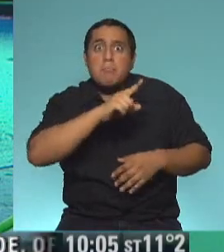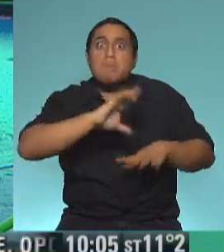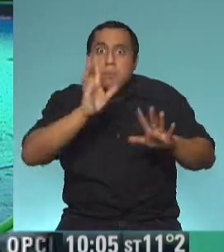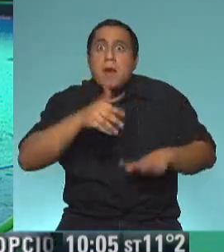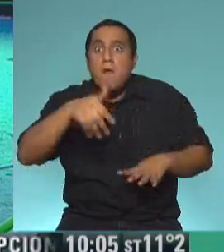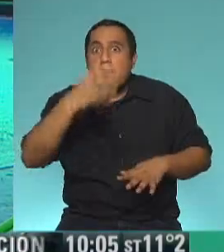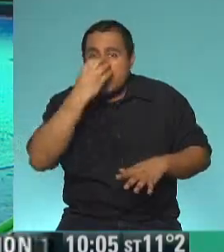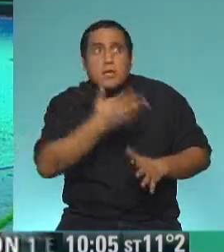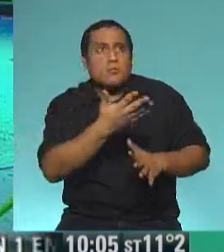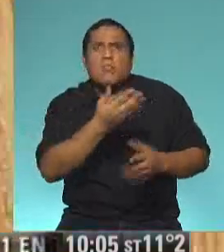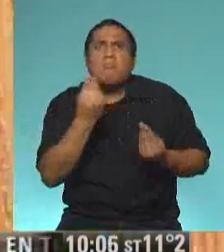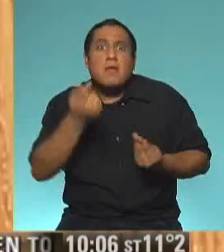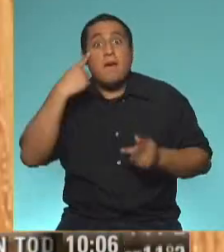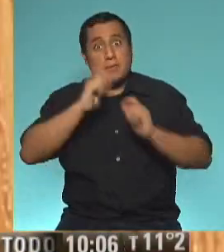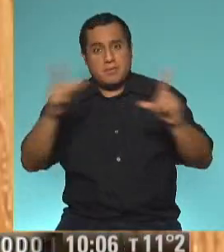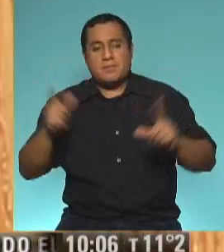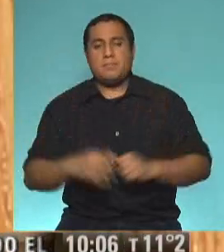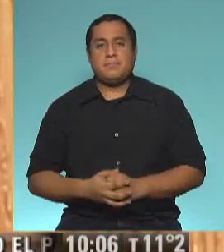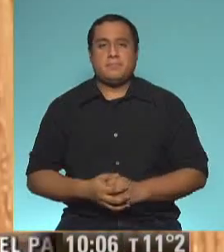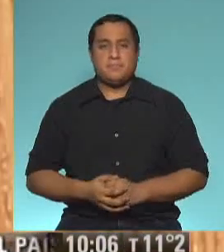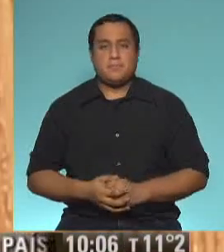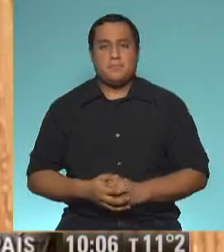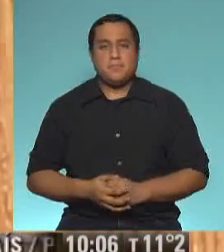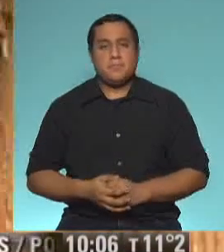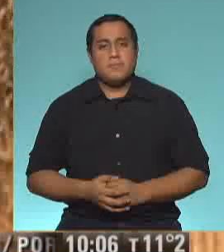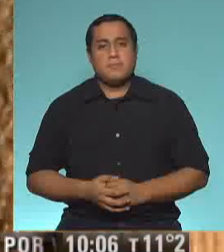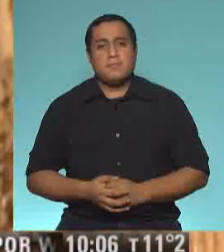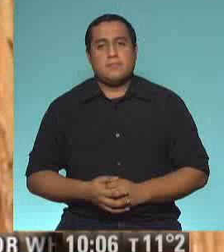¡Ah! ¡Vamos a verlo, Marco! Payaso. Ahí está.